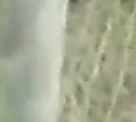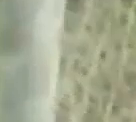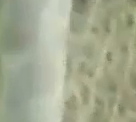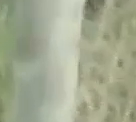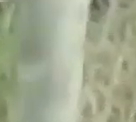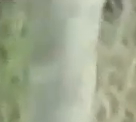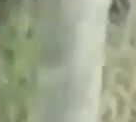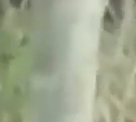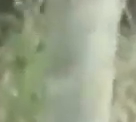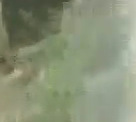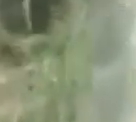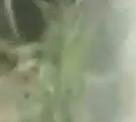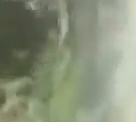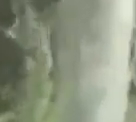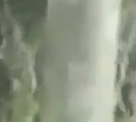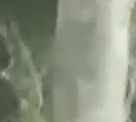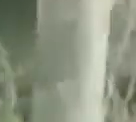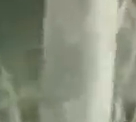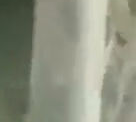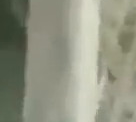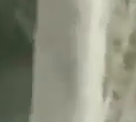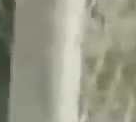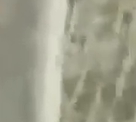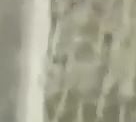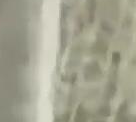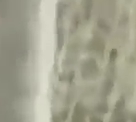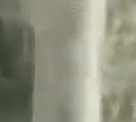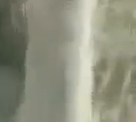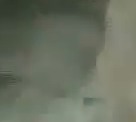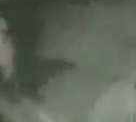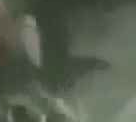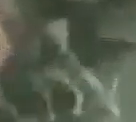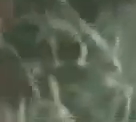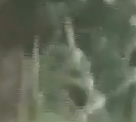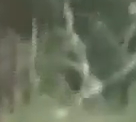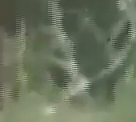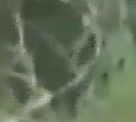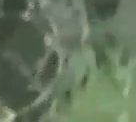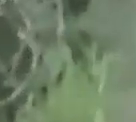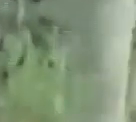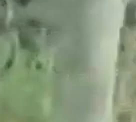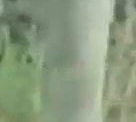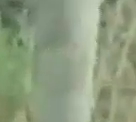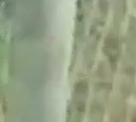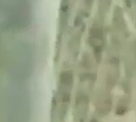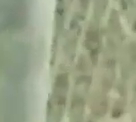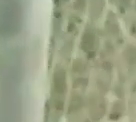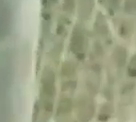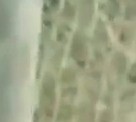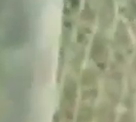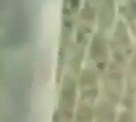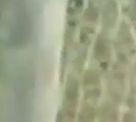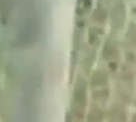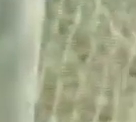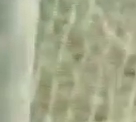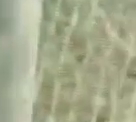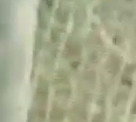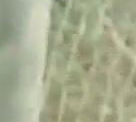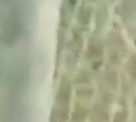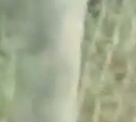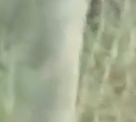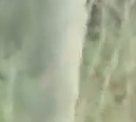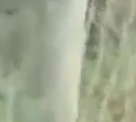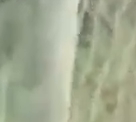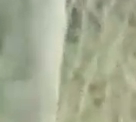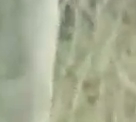Aquí nos encontramos en la entrada de la escuela básica Los